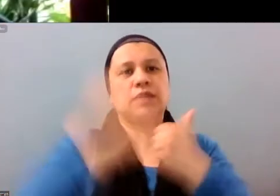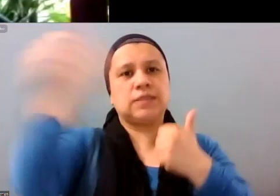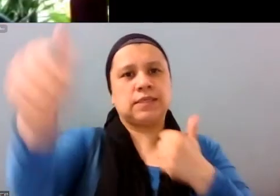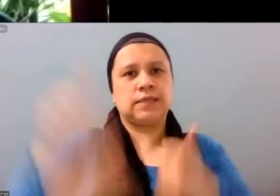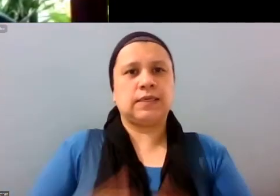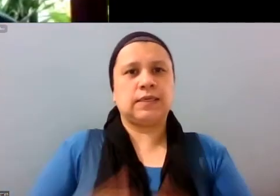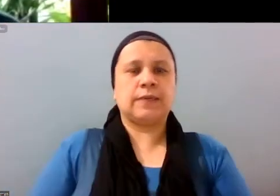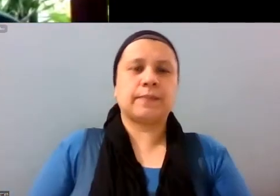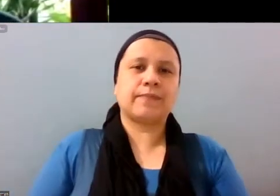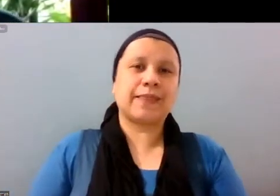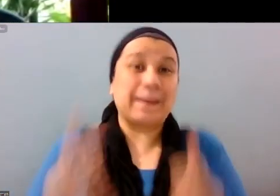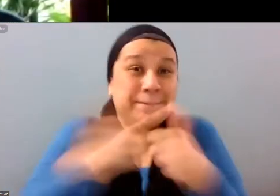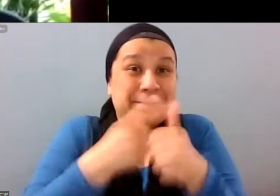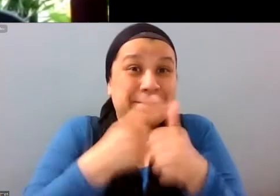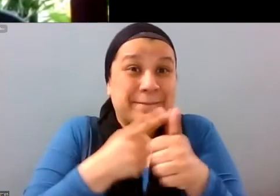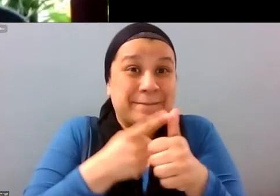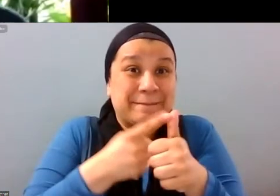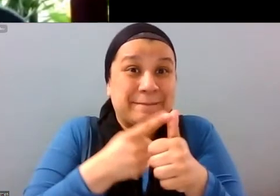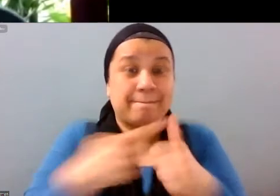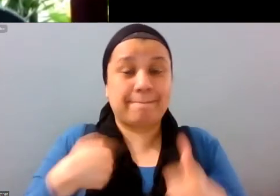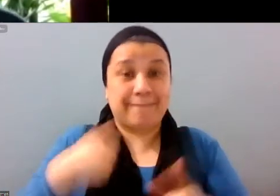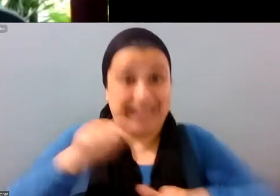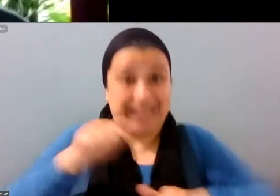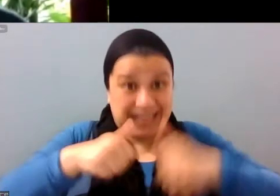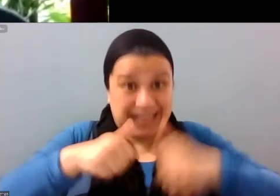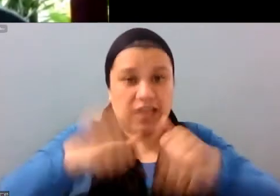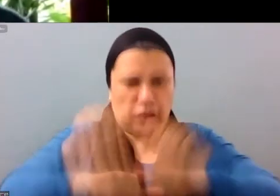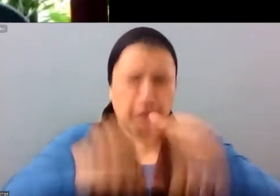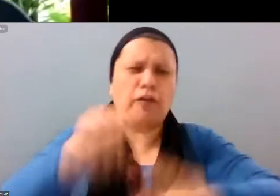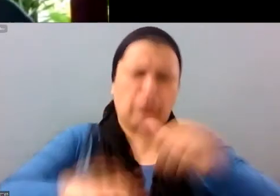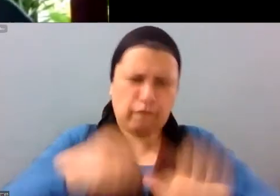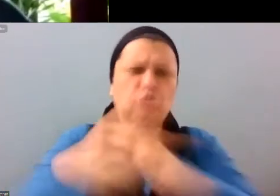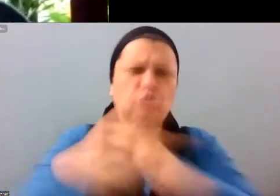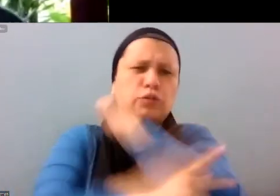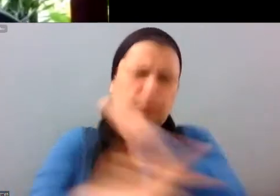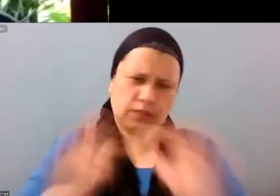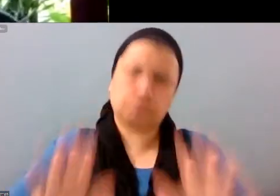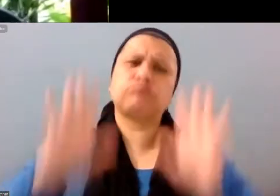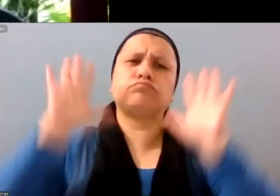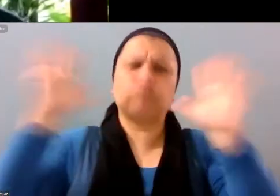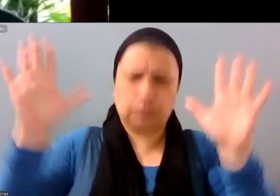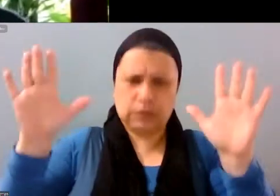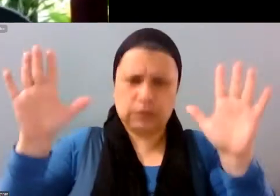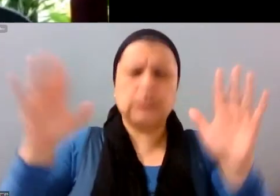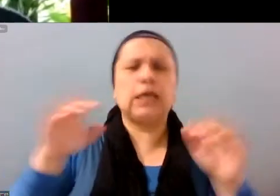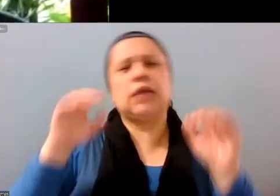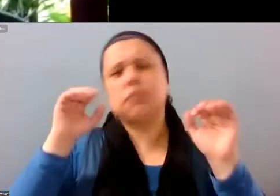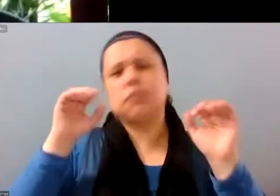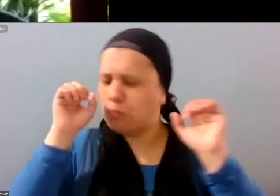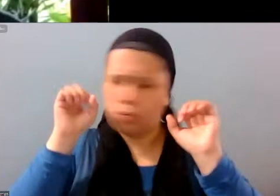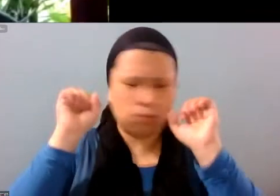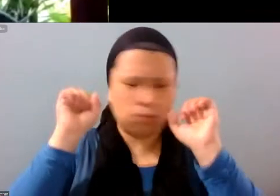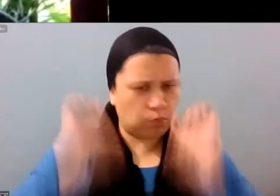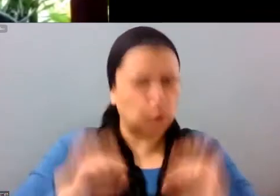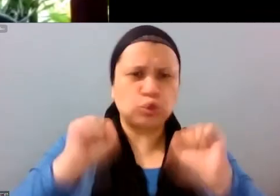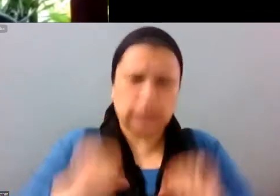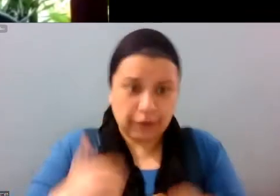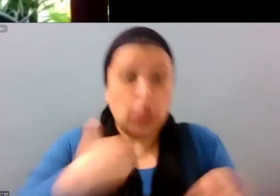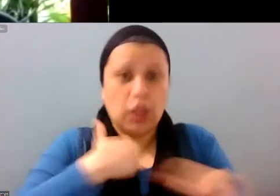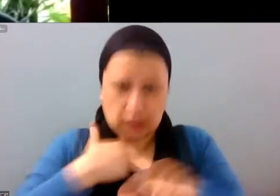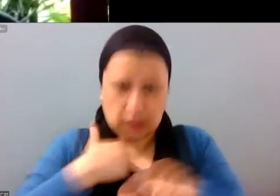primero es que realmente el esfuerzo país ha sido maravilloso y se hizo lo mejor que se podía con lo que se tenía y